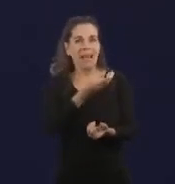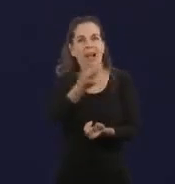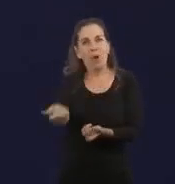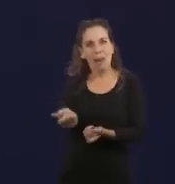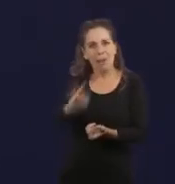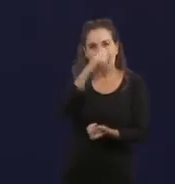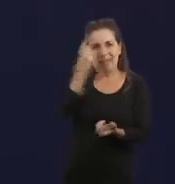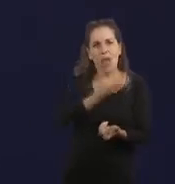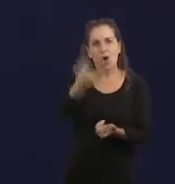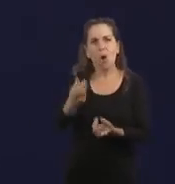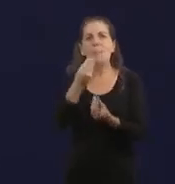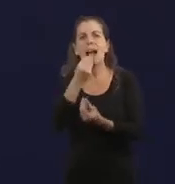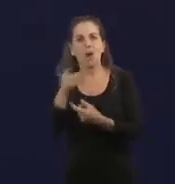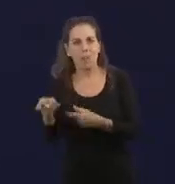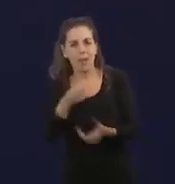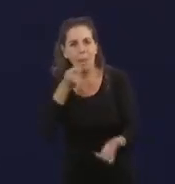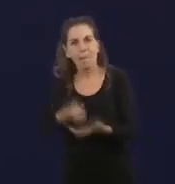queremos transparencia